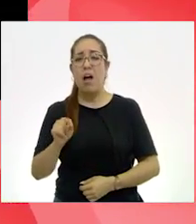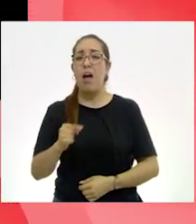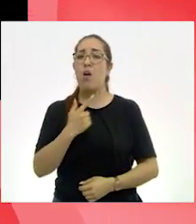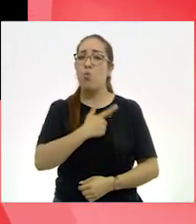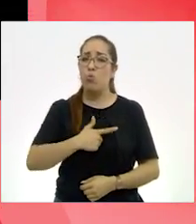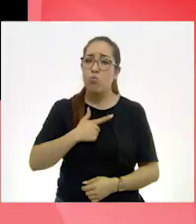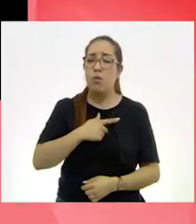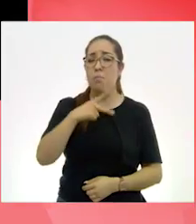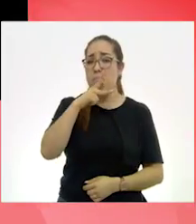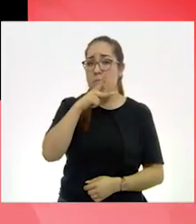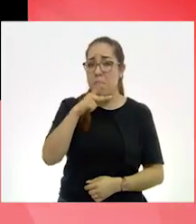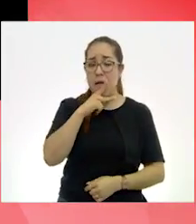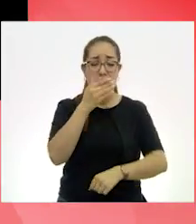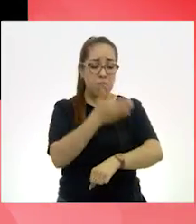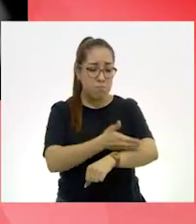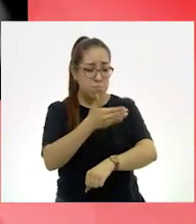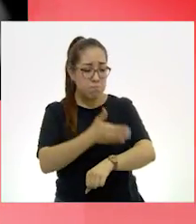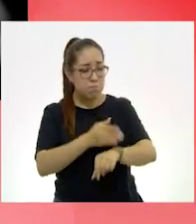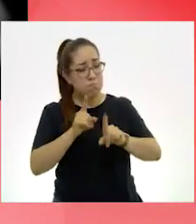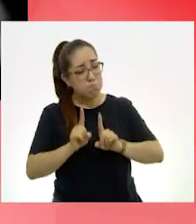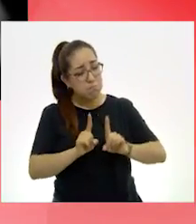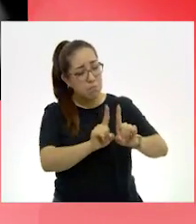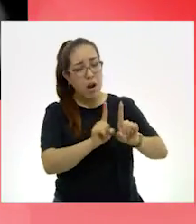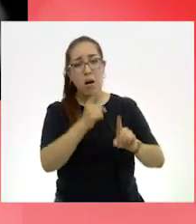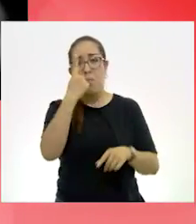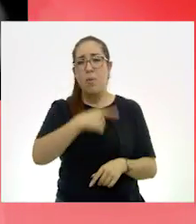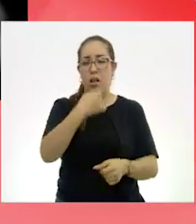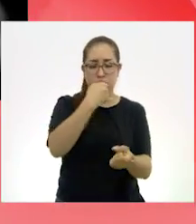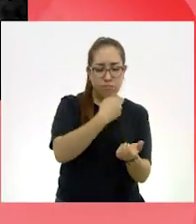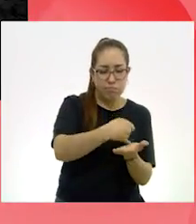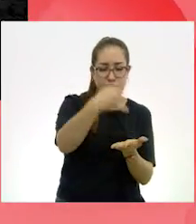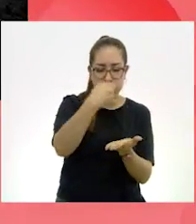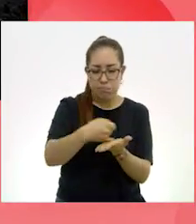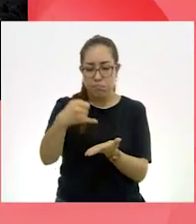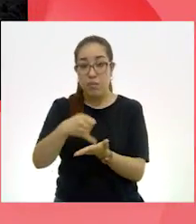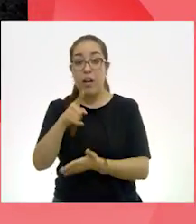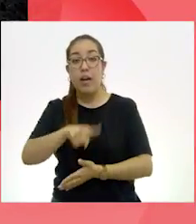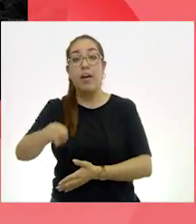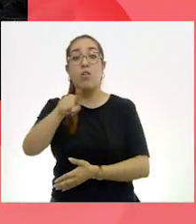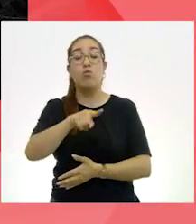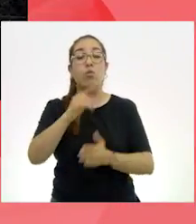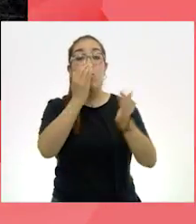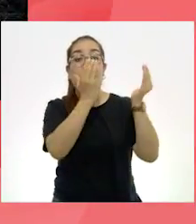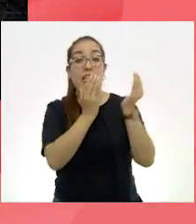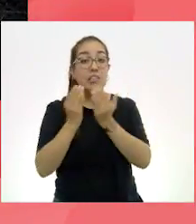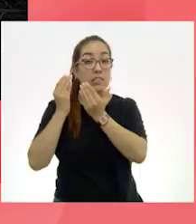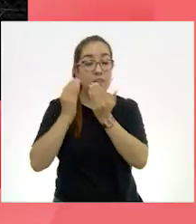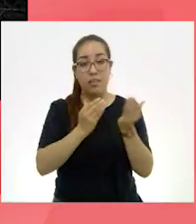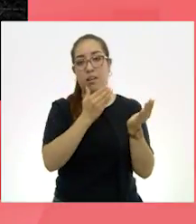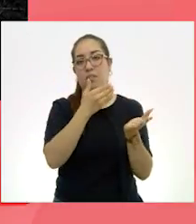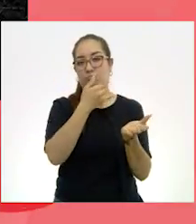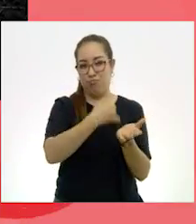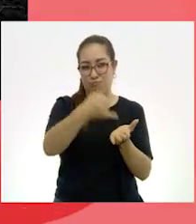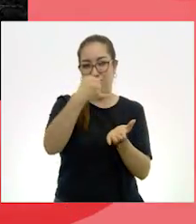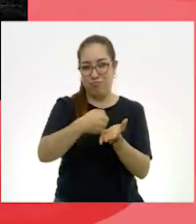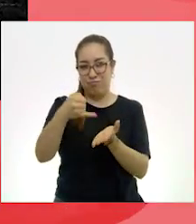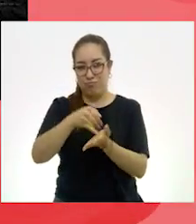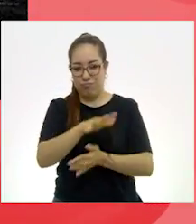acompañar al papá en las cuestiones de la tierra. Ellos sembraban sandía en los terrenos de